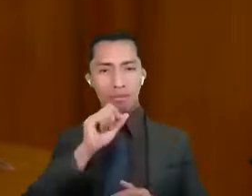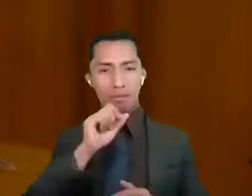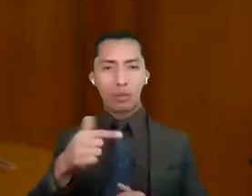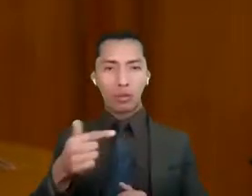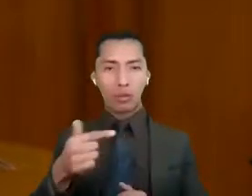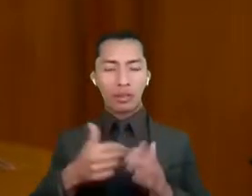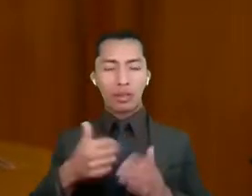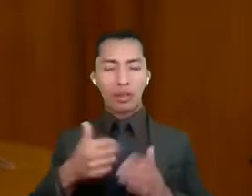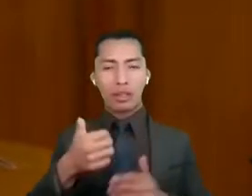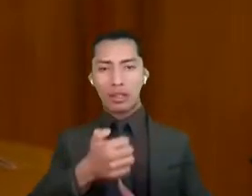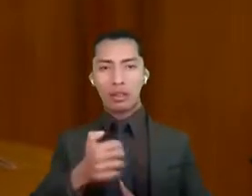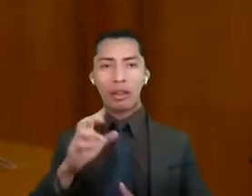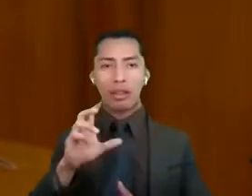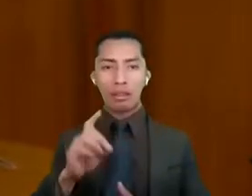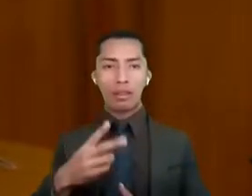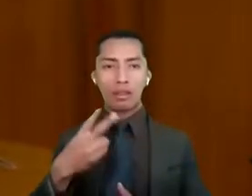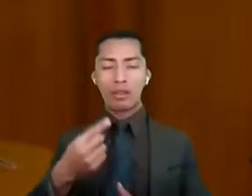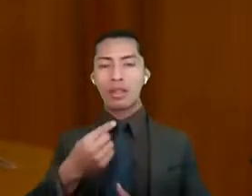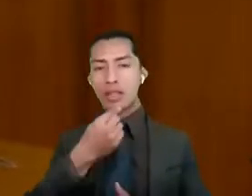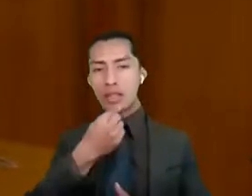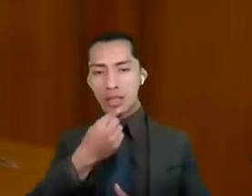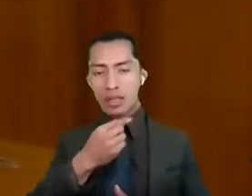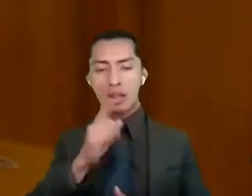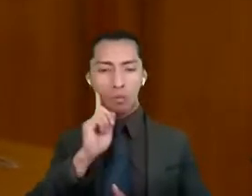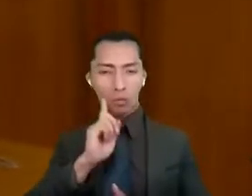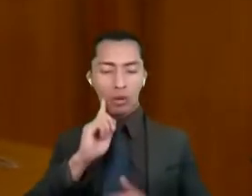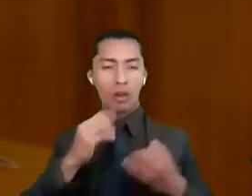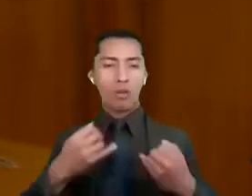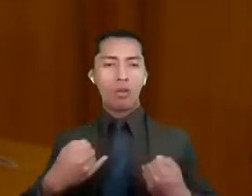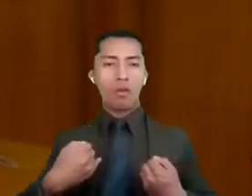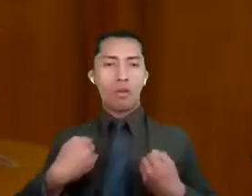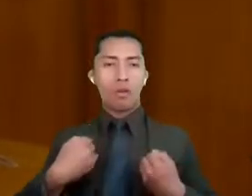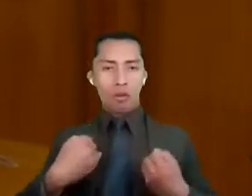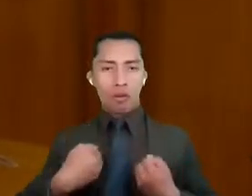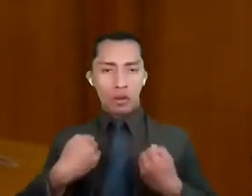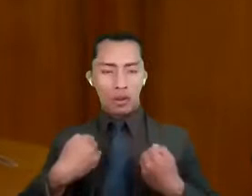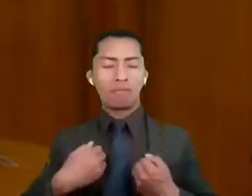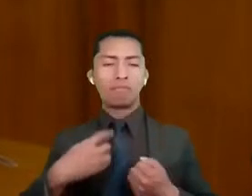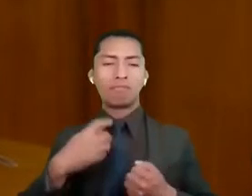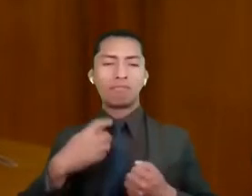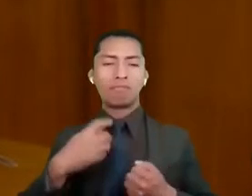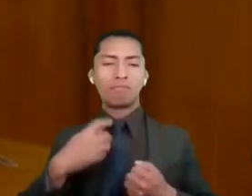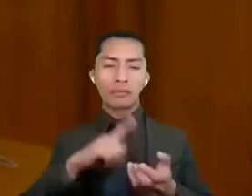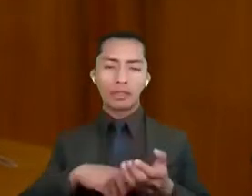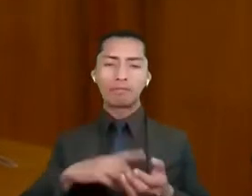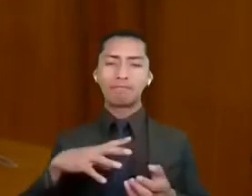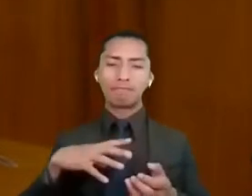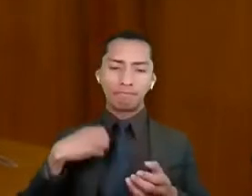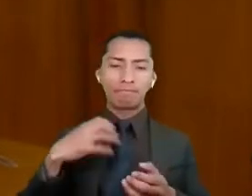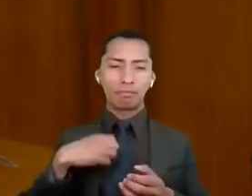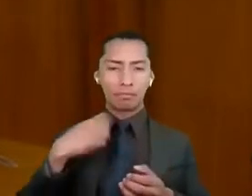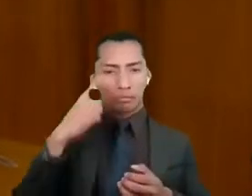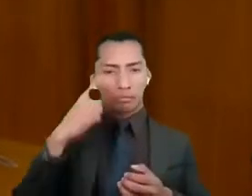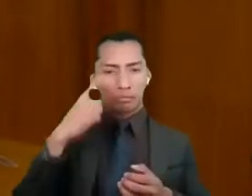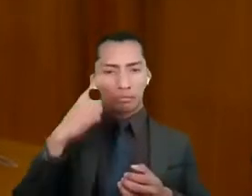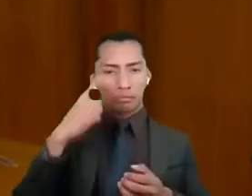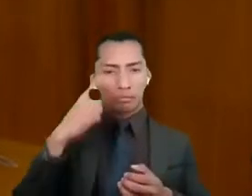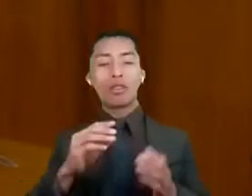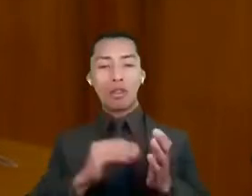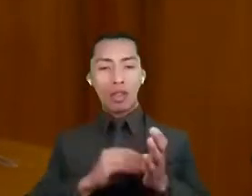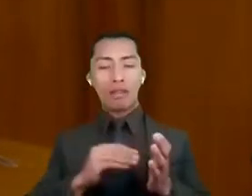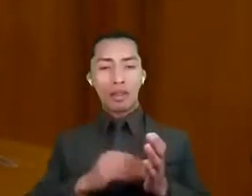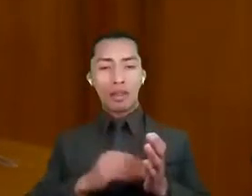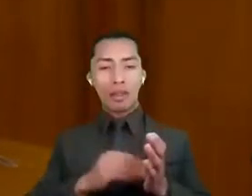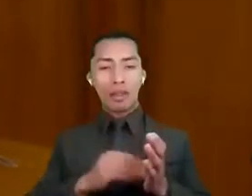12.632 son niñas y adolescentes, y a pesar de los esfuerzos institucionales, aún existen 7.961 personas